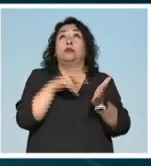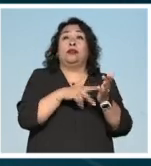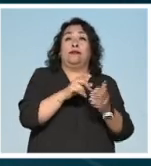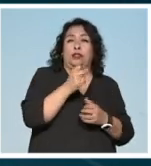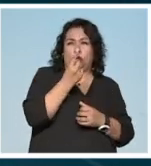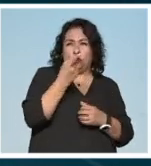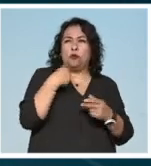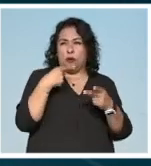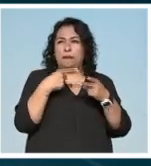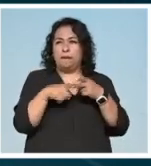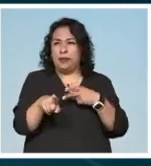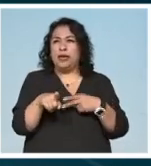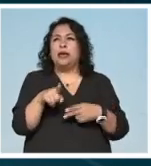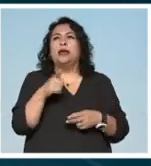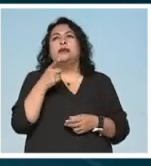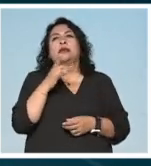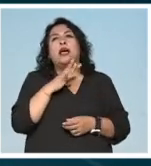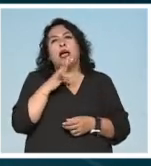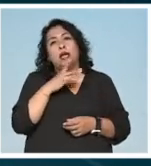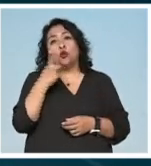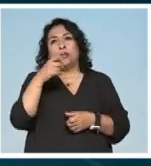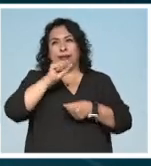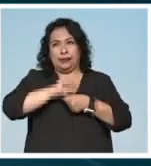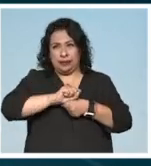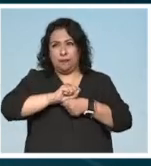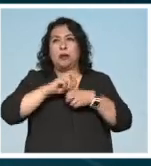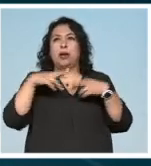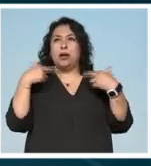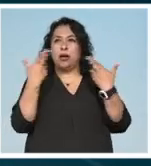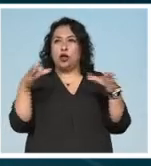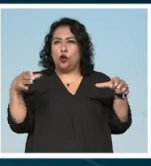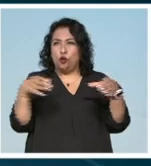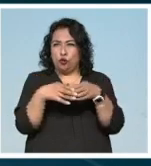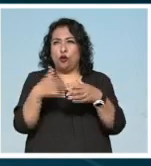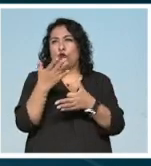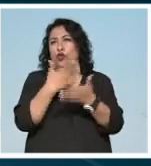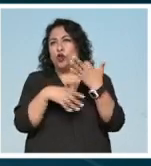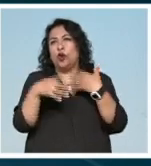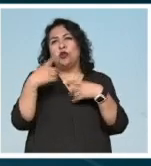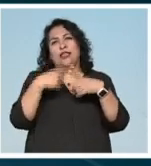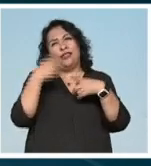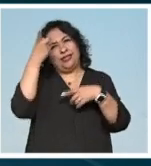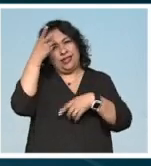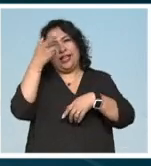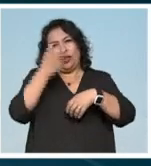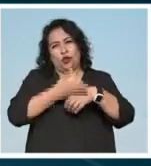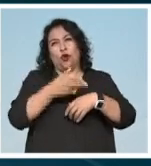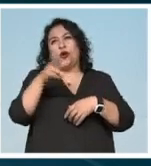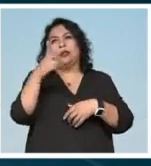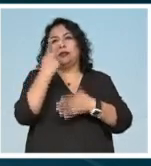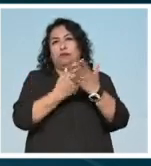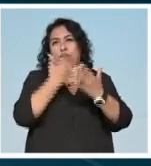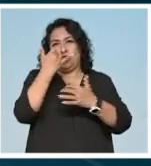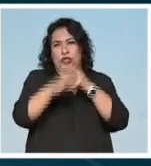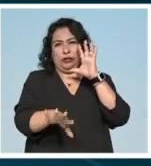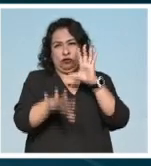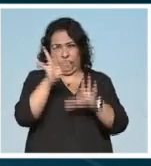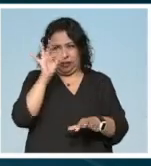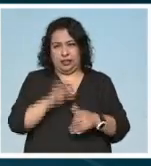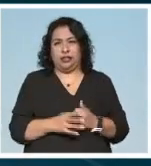2021, una semana donde se reúnen todos los directores y directoras de los proyectos